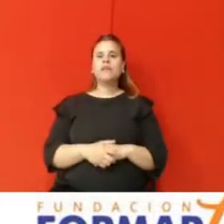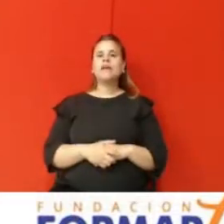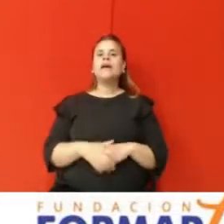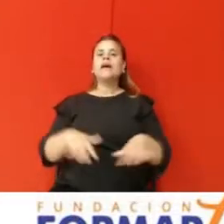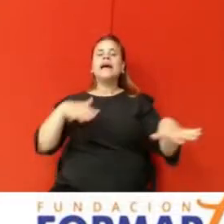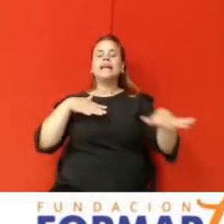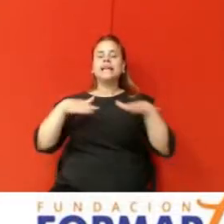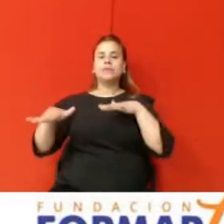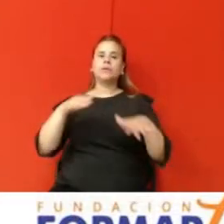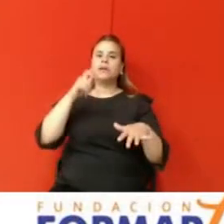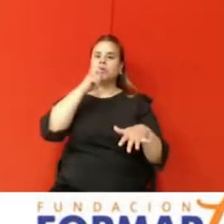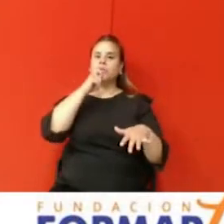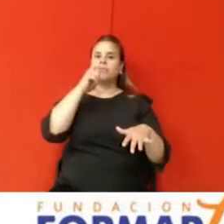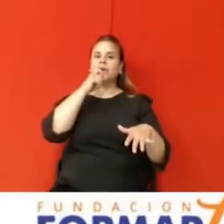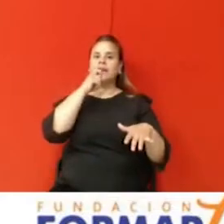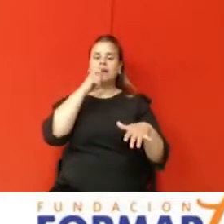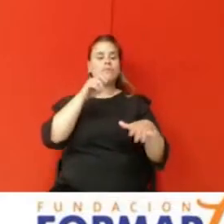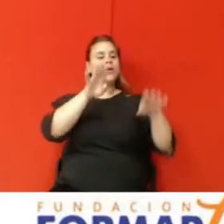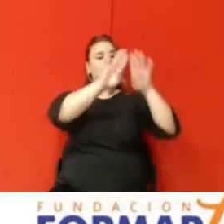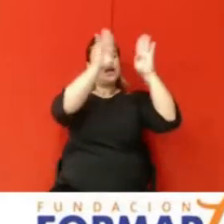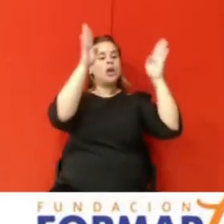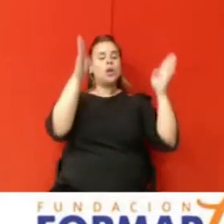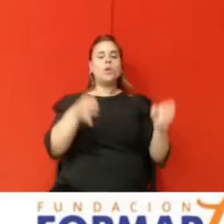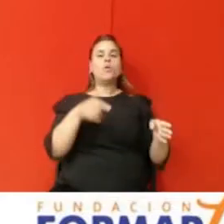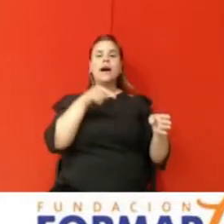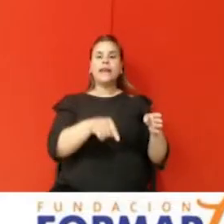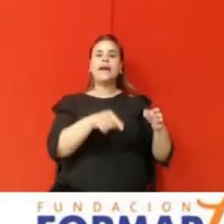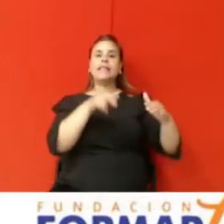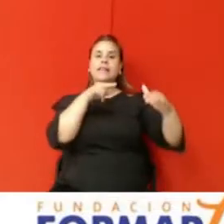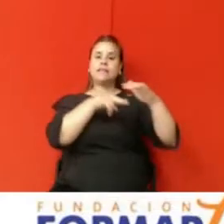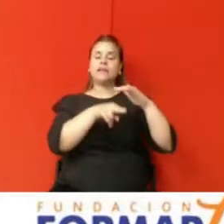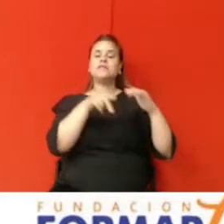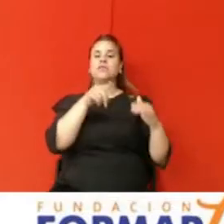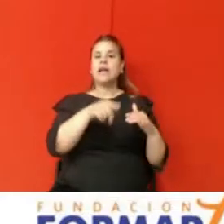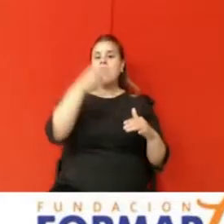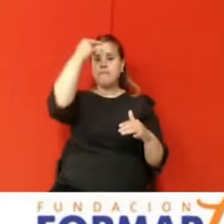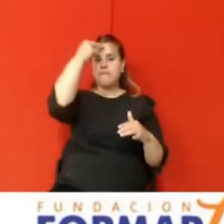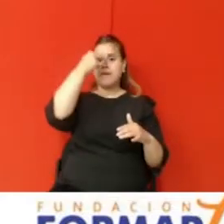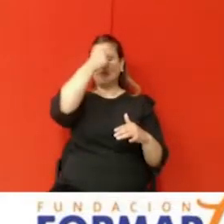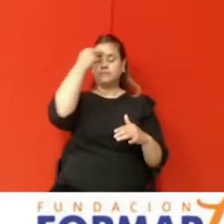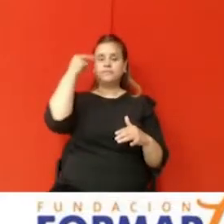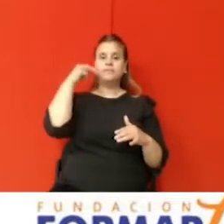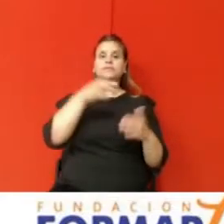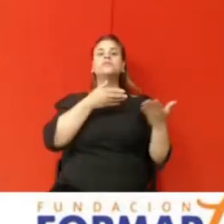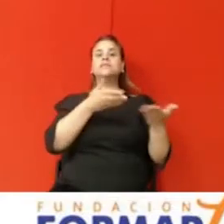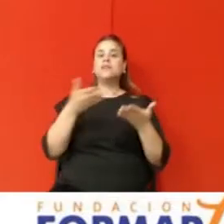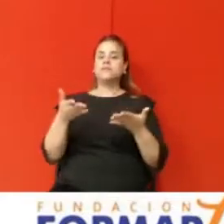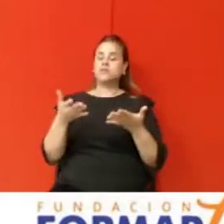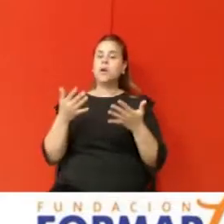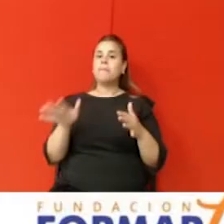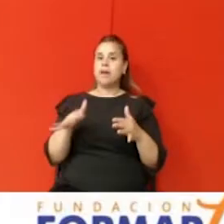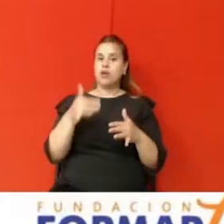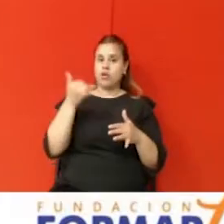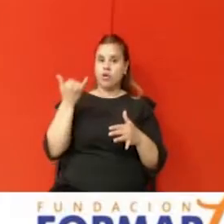las enfermeras han sido más explícitas. Aquí hay comunicación entre enfermera y paciente. Se nota que hay